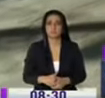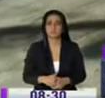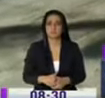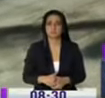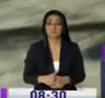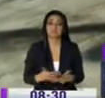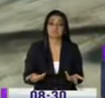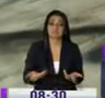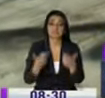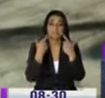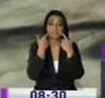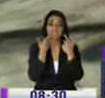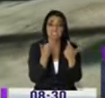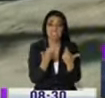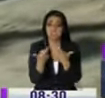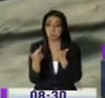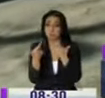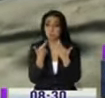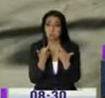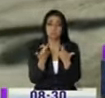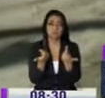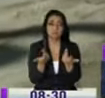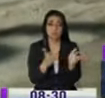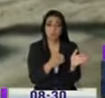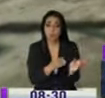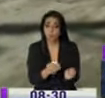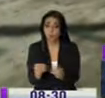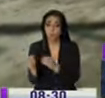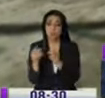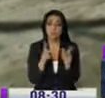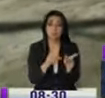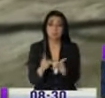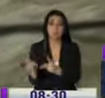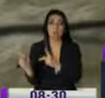un fiscalizador, quien debía haber